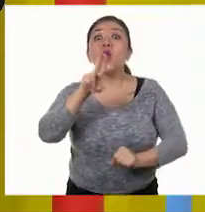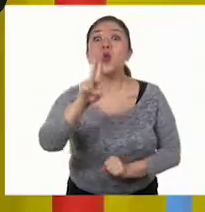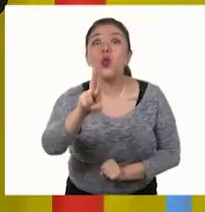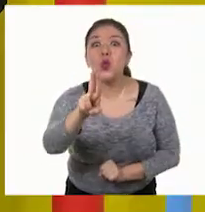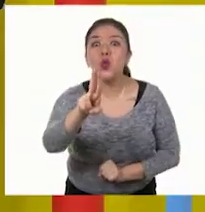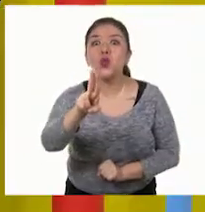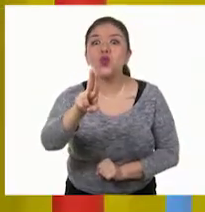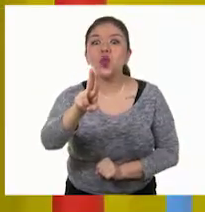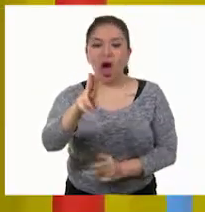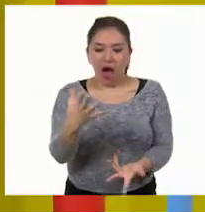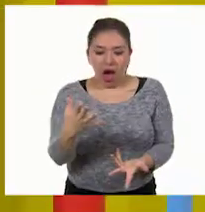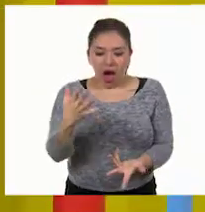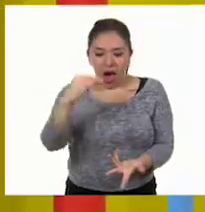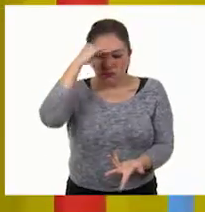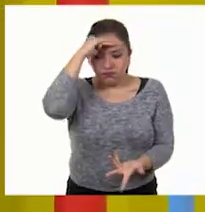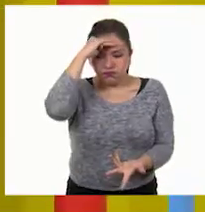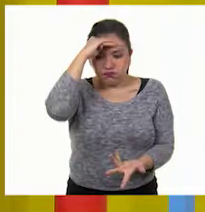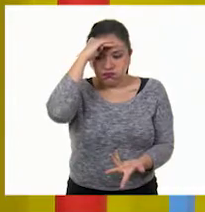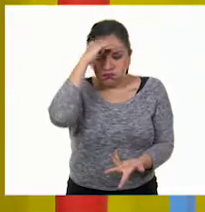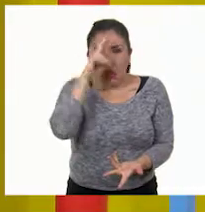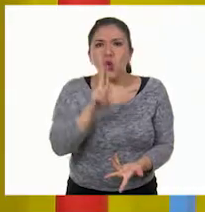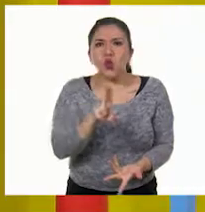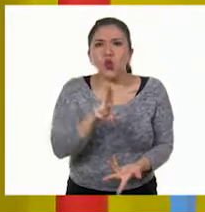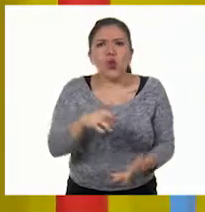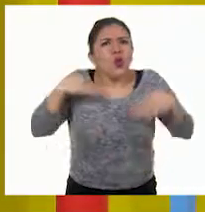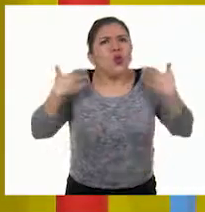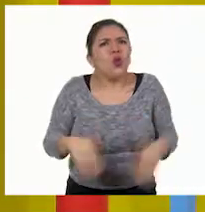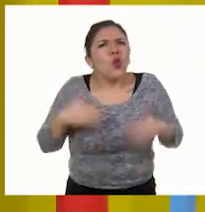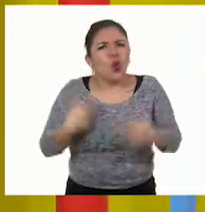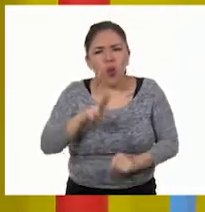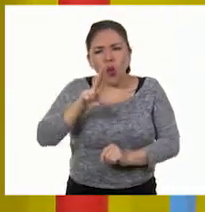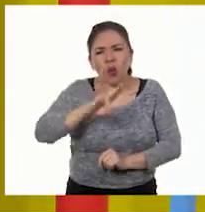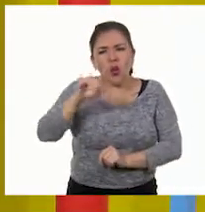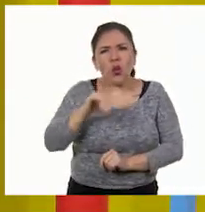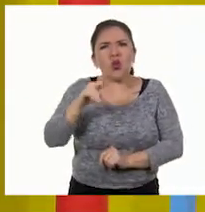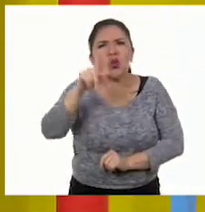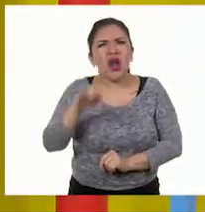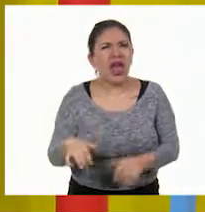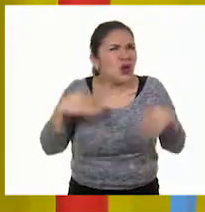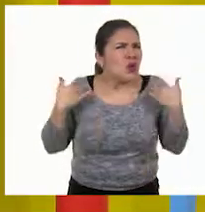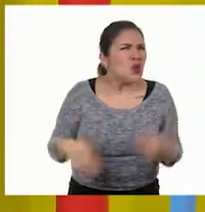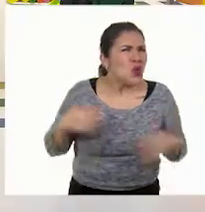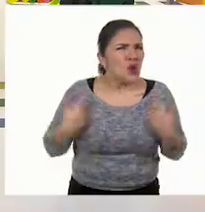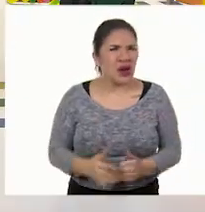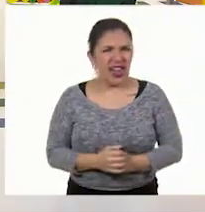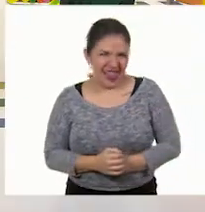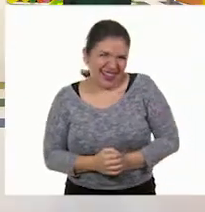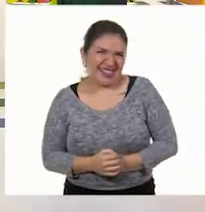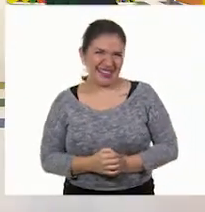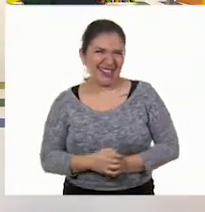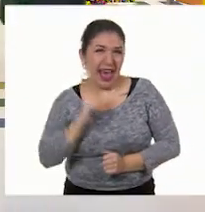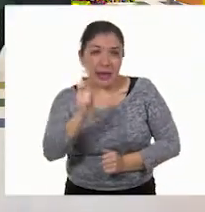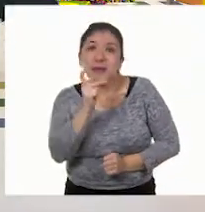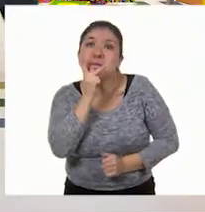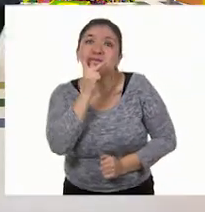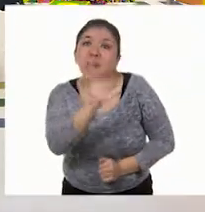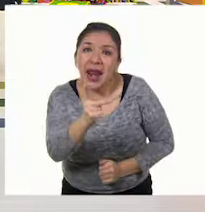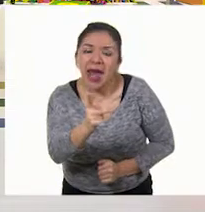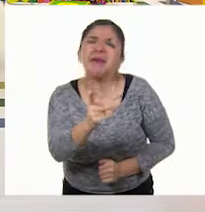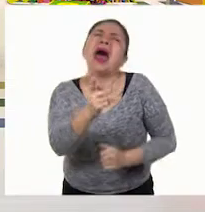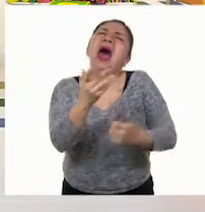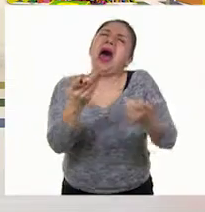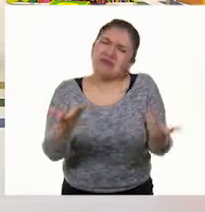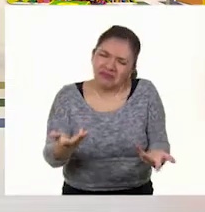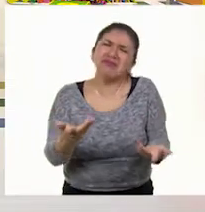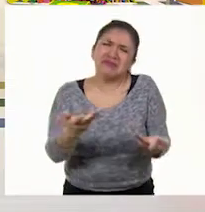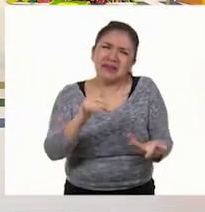Ay, con la U. Újule. Pues újule. Újule. ¿O no es una palabra? Újule.